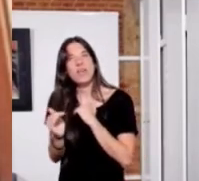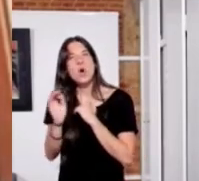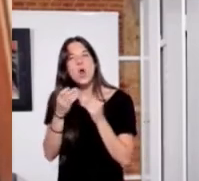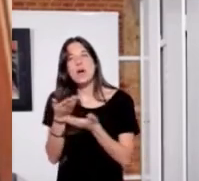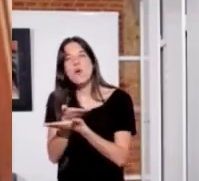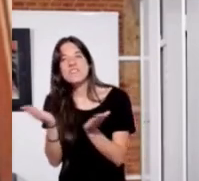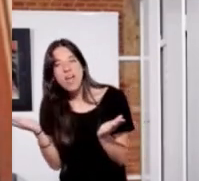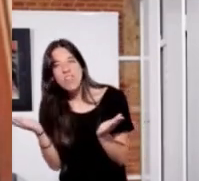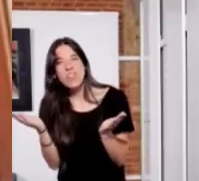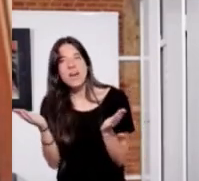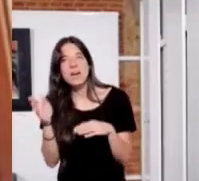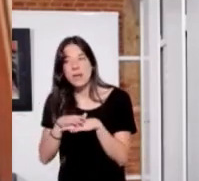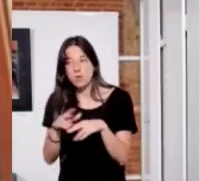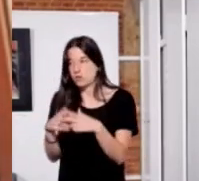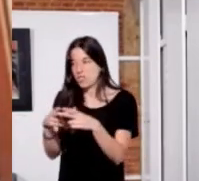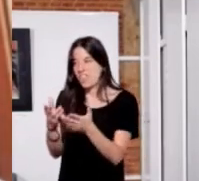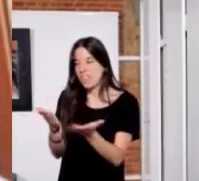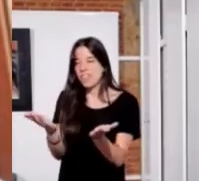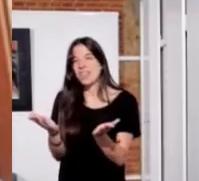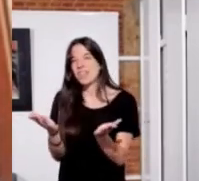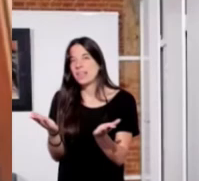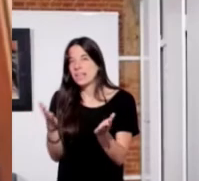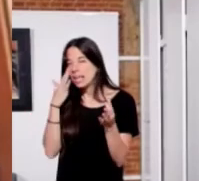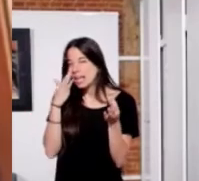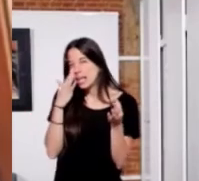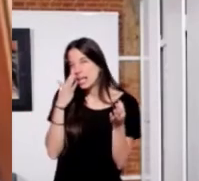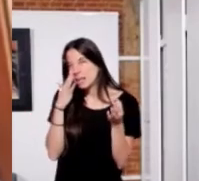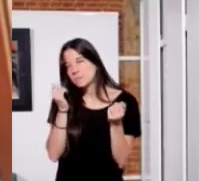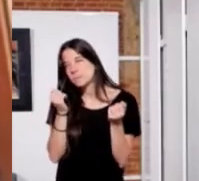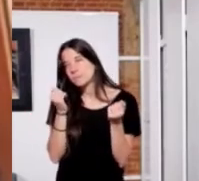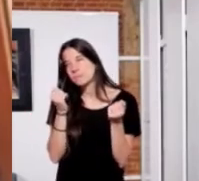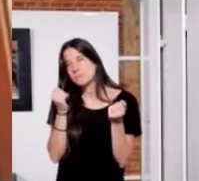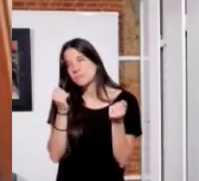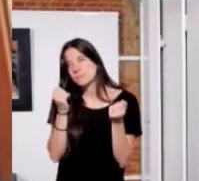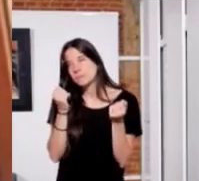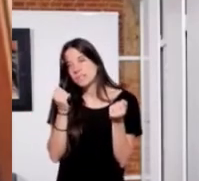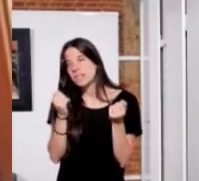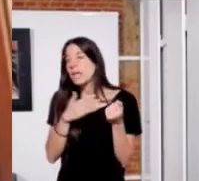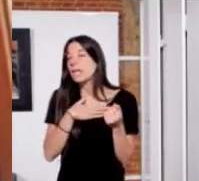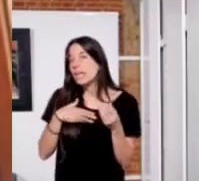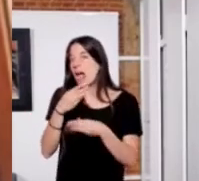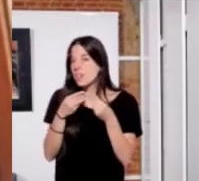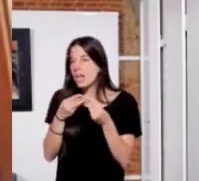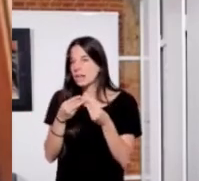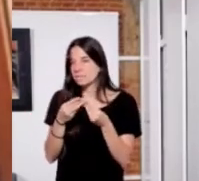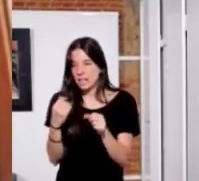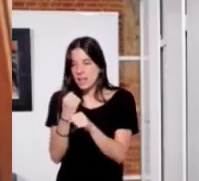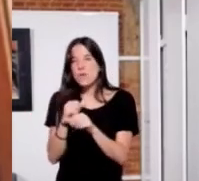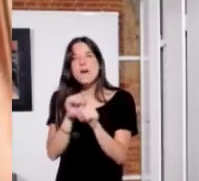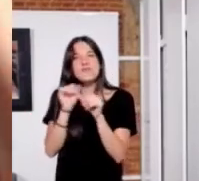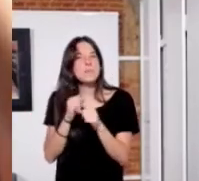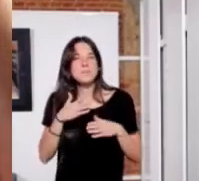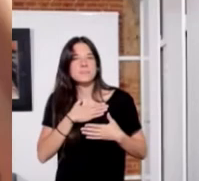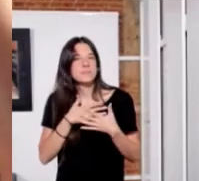confianza en una sociedad que está dispuesta a hacer generosamente este tipo de dedicaciones por